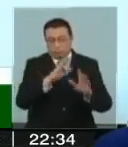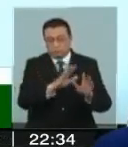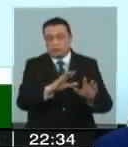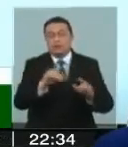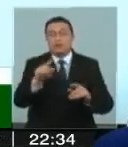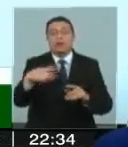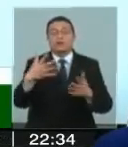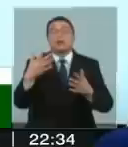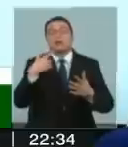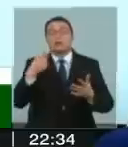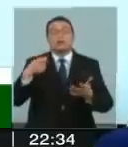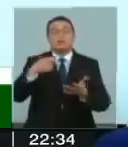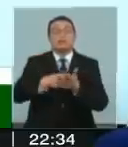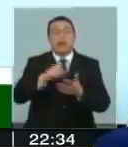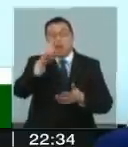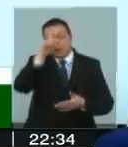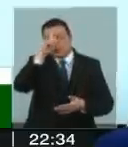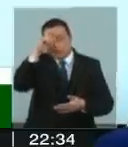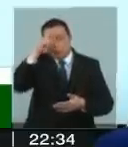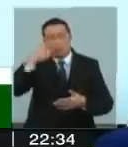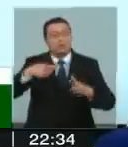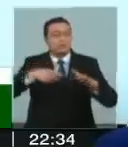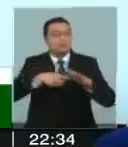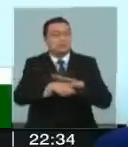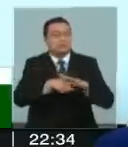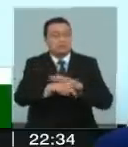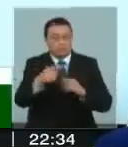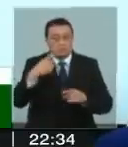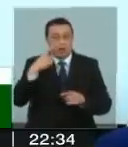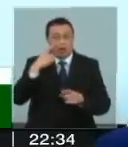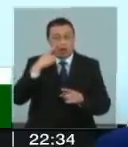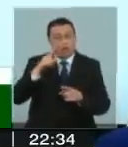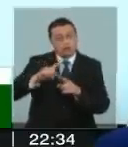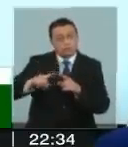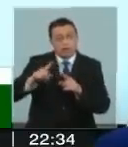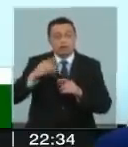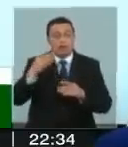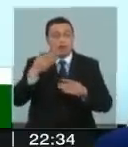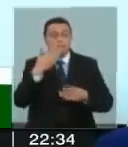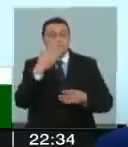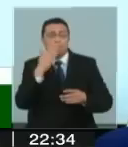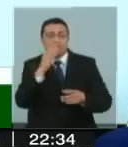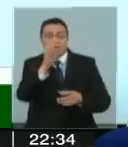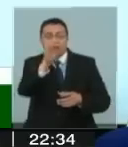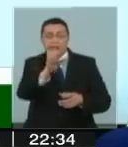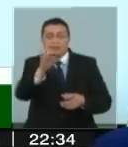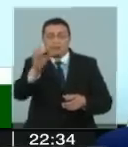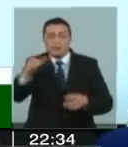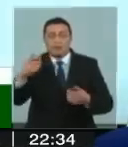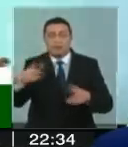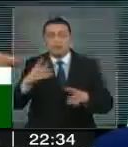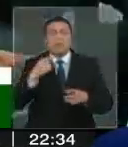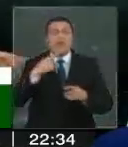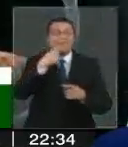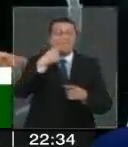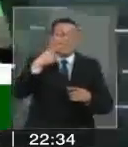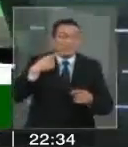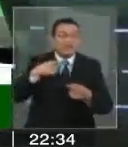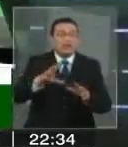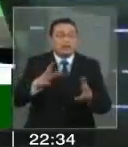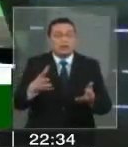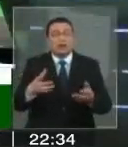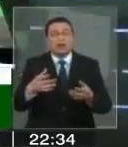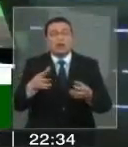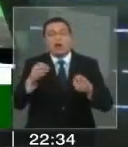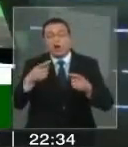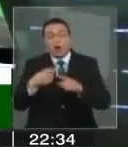¿Qué pasa con las coberturas en el sistema de salud, con el conocimiento también de los especialistas, desde el dentista que le puede tocar a alguien con síndrome